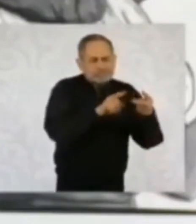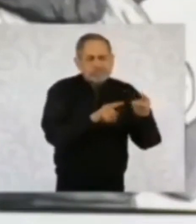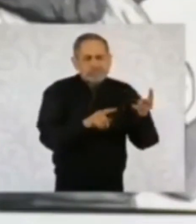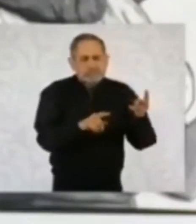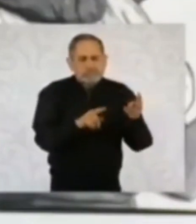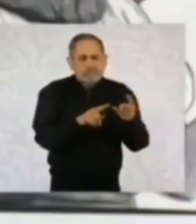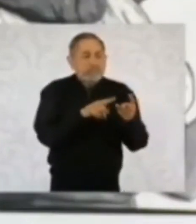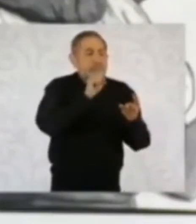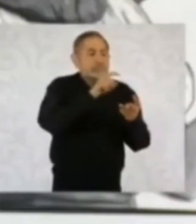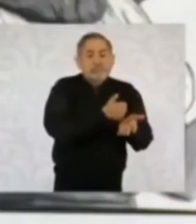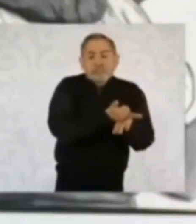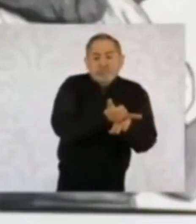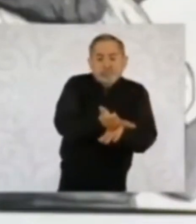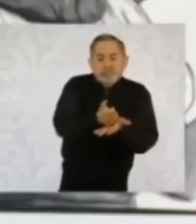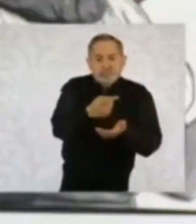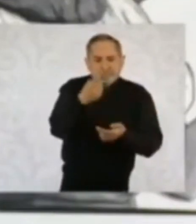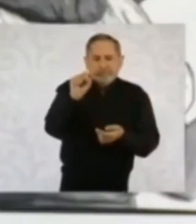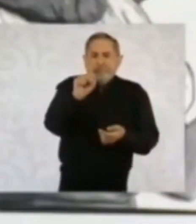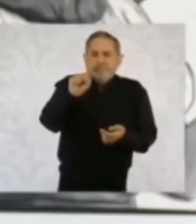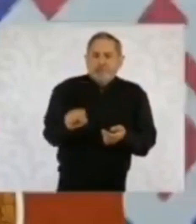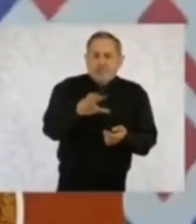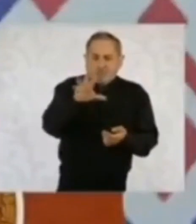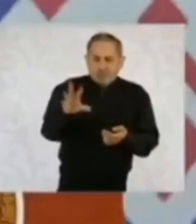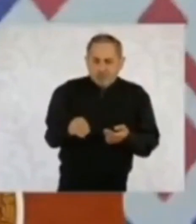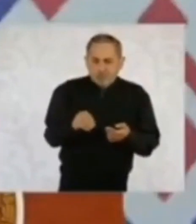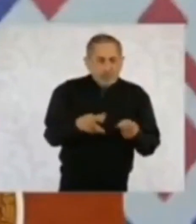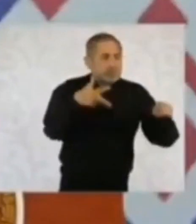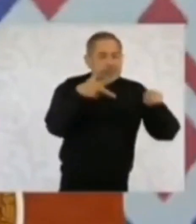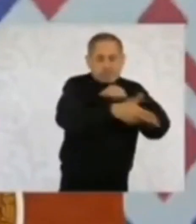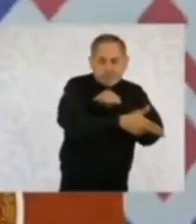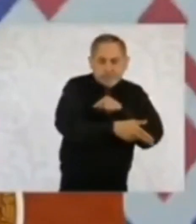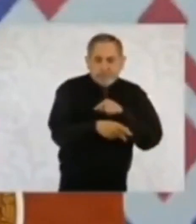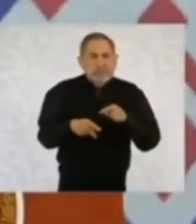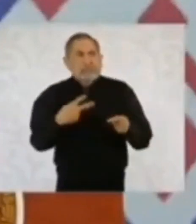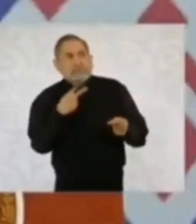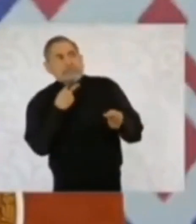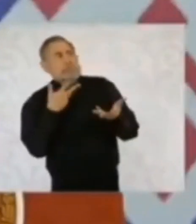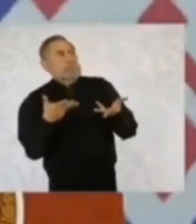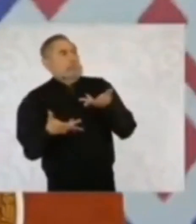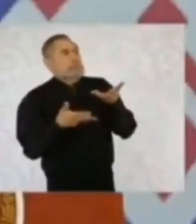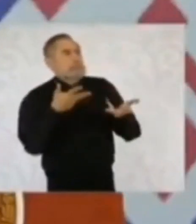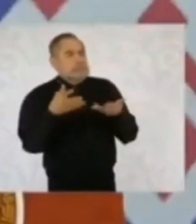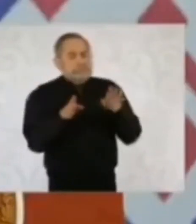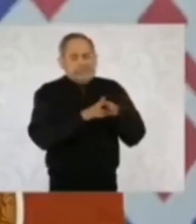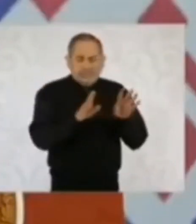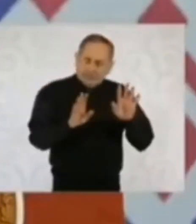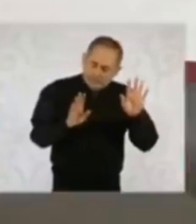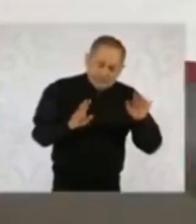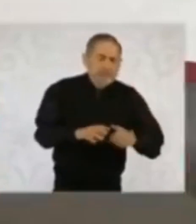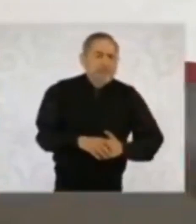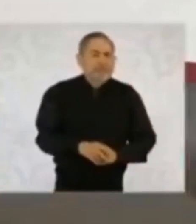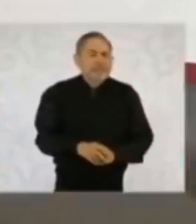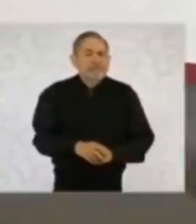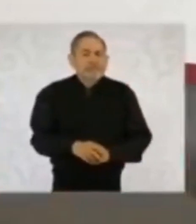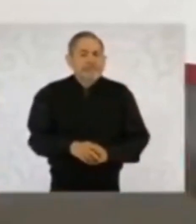Incluso en Sudáfrica plantearon que va a tener un impacto importante el que ya no haya este financiamiento.